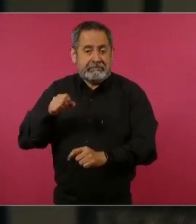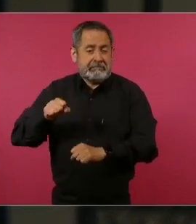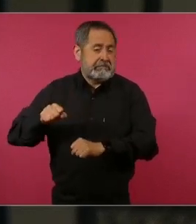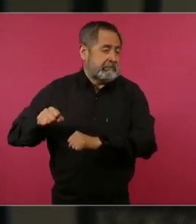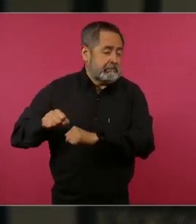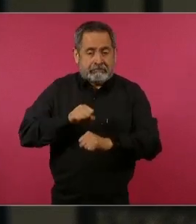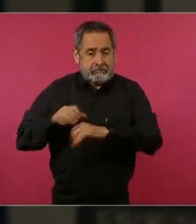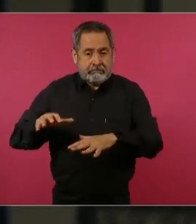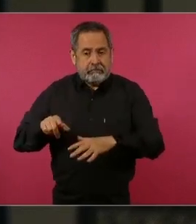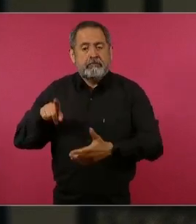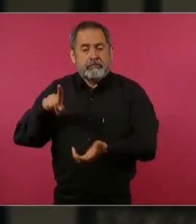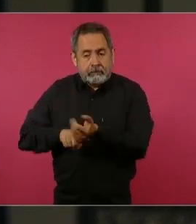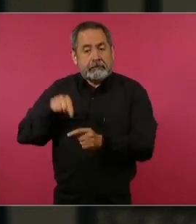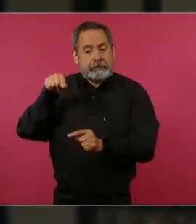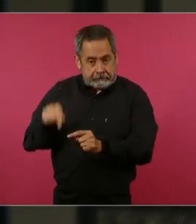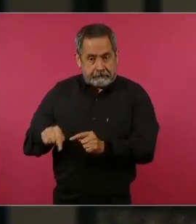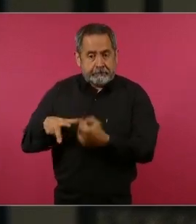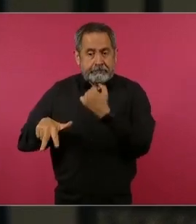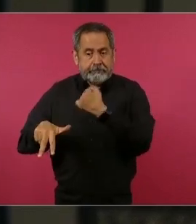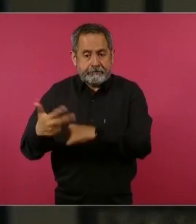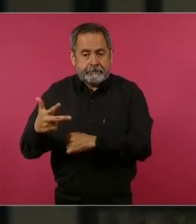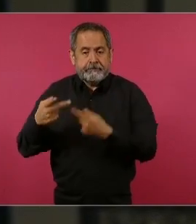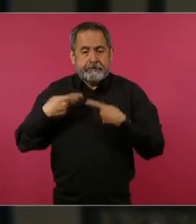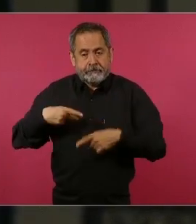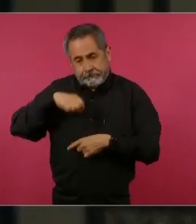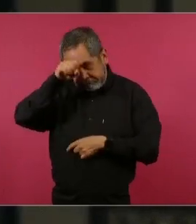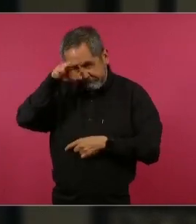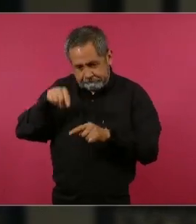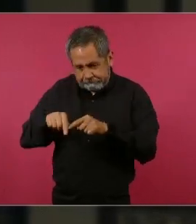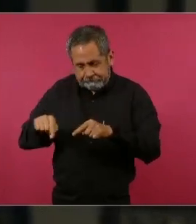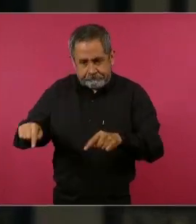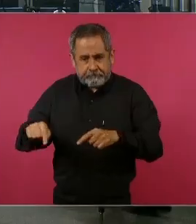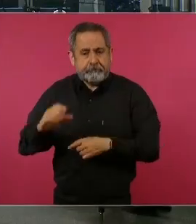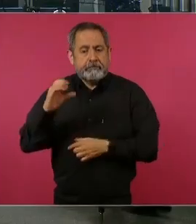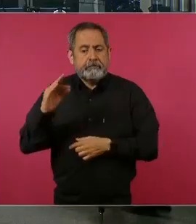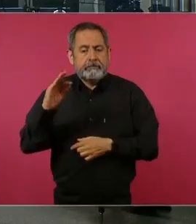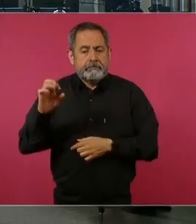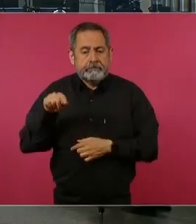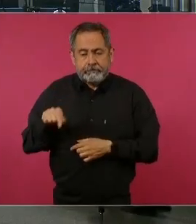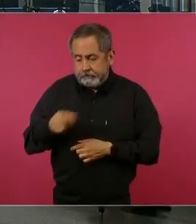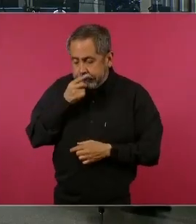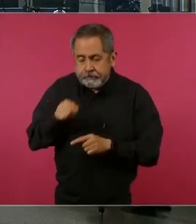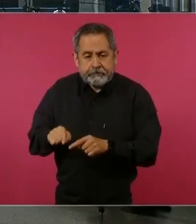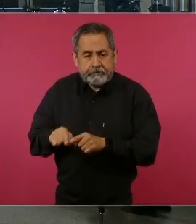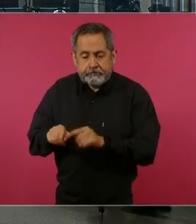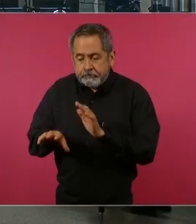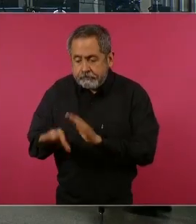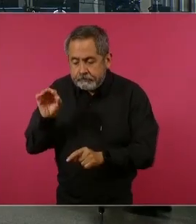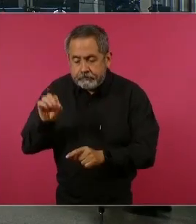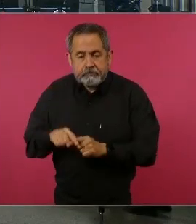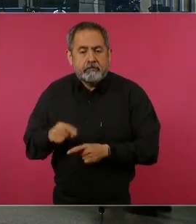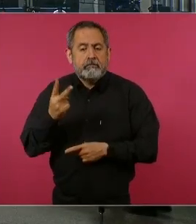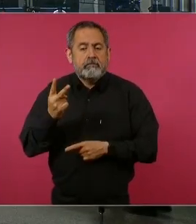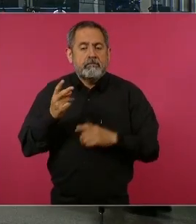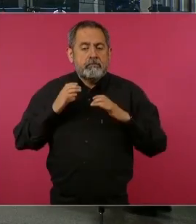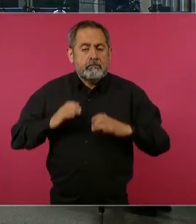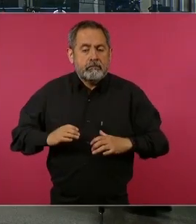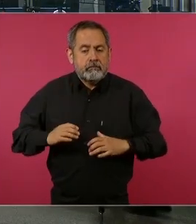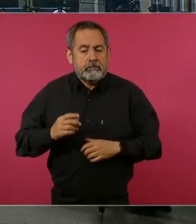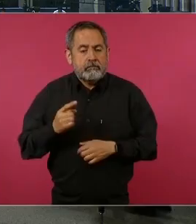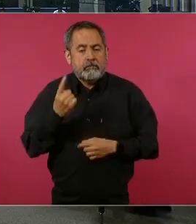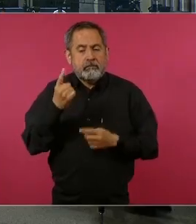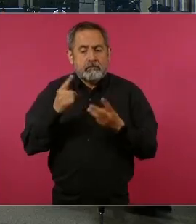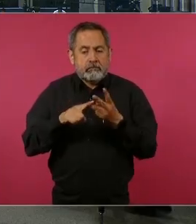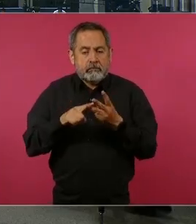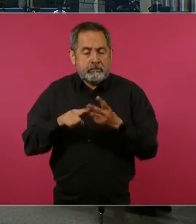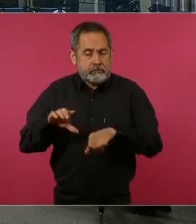había 13 mineros trabajando en ese lugar. La explicación que dio la CFE es que se encontraron dos cuerpos y una